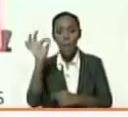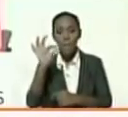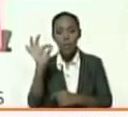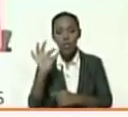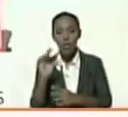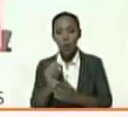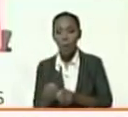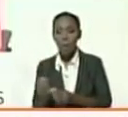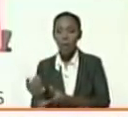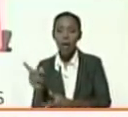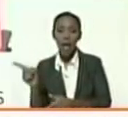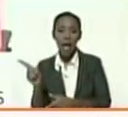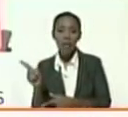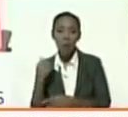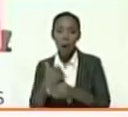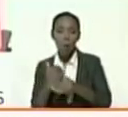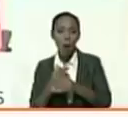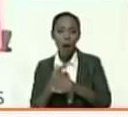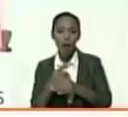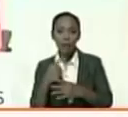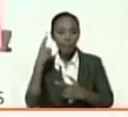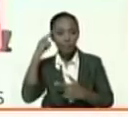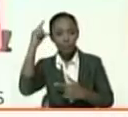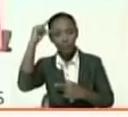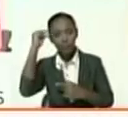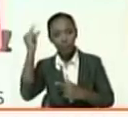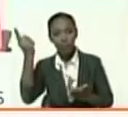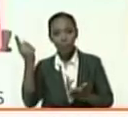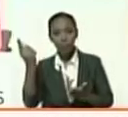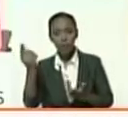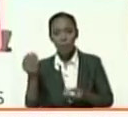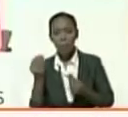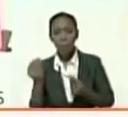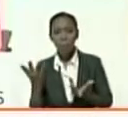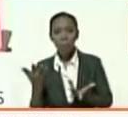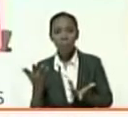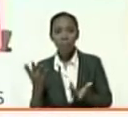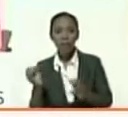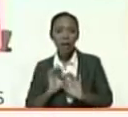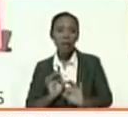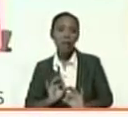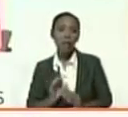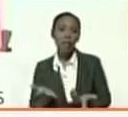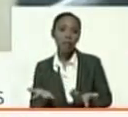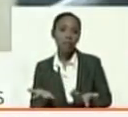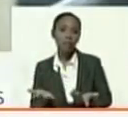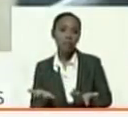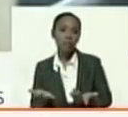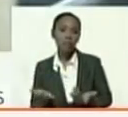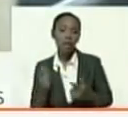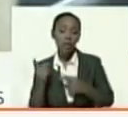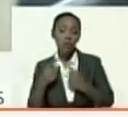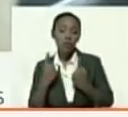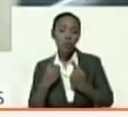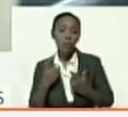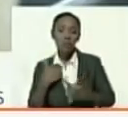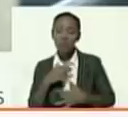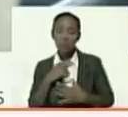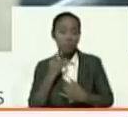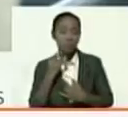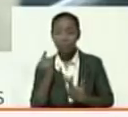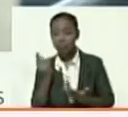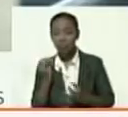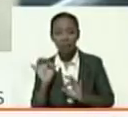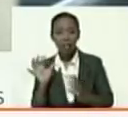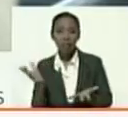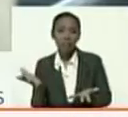miserables. Ahora, ¿para qué les sirve? Para nada. Eso no es lo que nos va a detener a nosotros. Ni